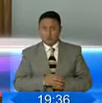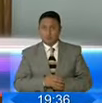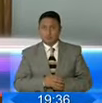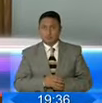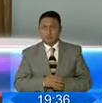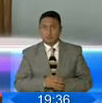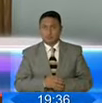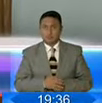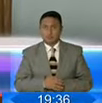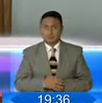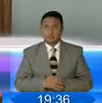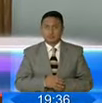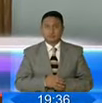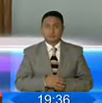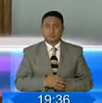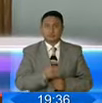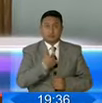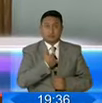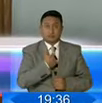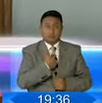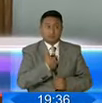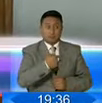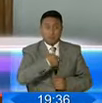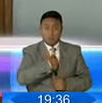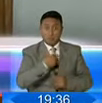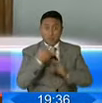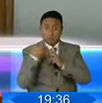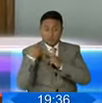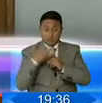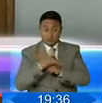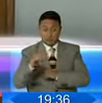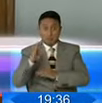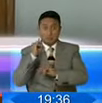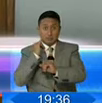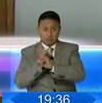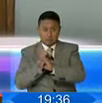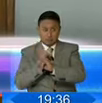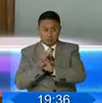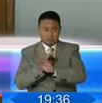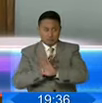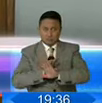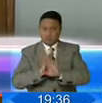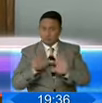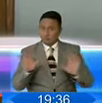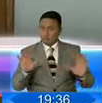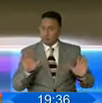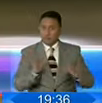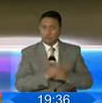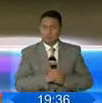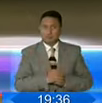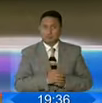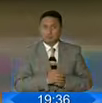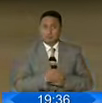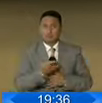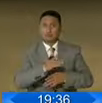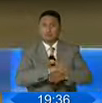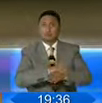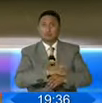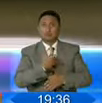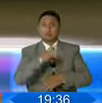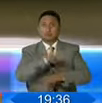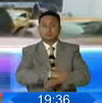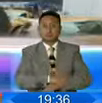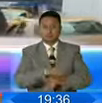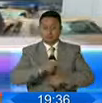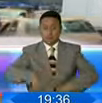paciente. Por lo tanto, no había responsabilidad institucional de no atención. El doctor López fue detenido en su